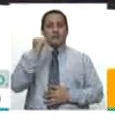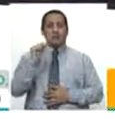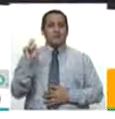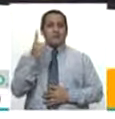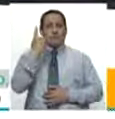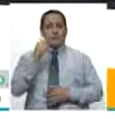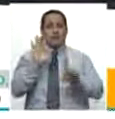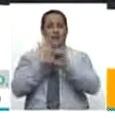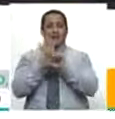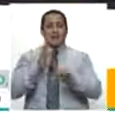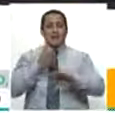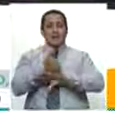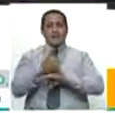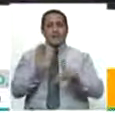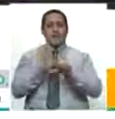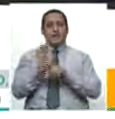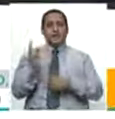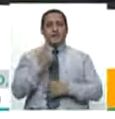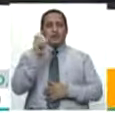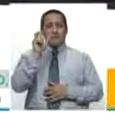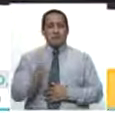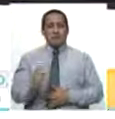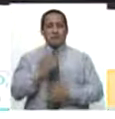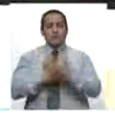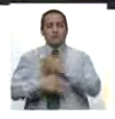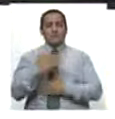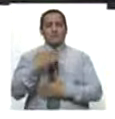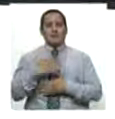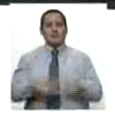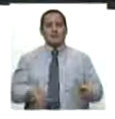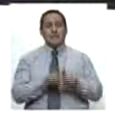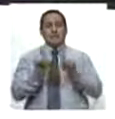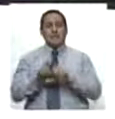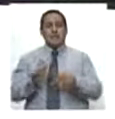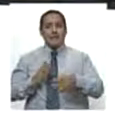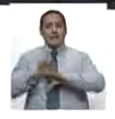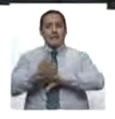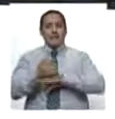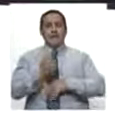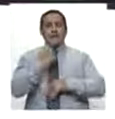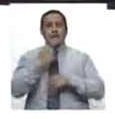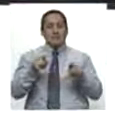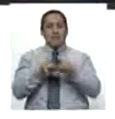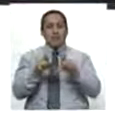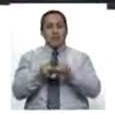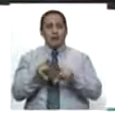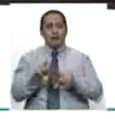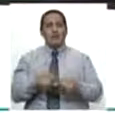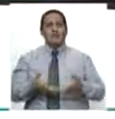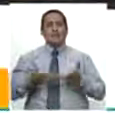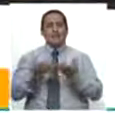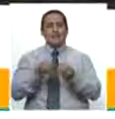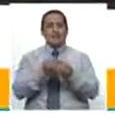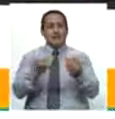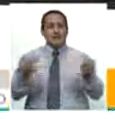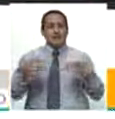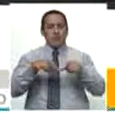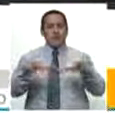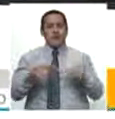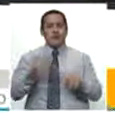está regulado dentro de la ley general de las personas con discapacidad. Y la accesibilidad es generar todas las